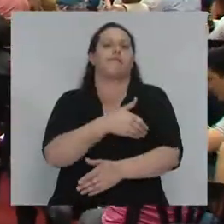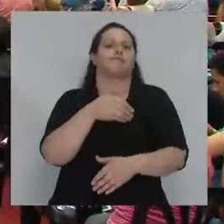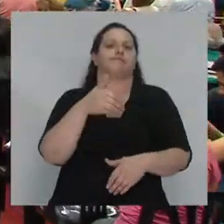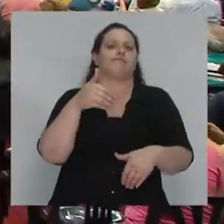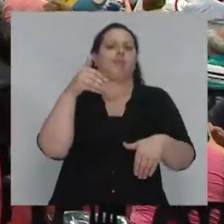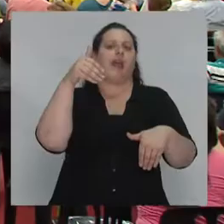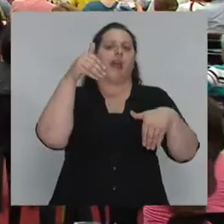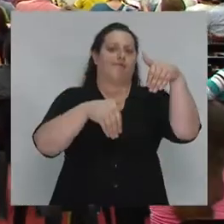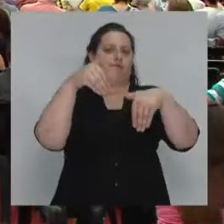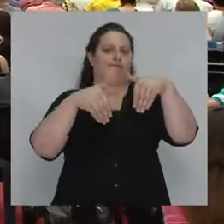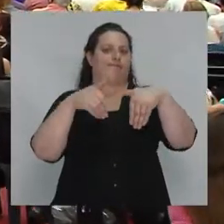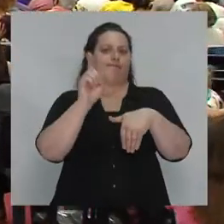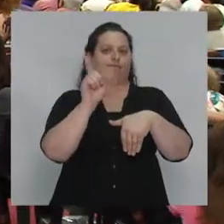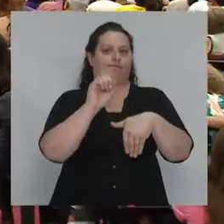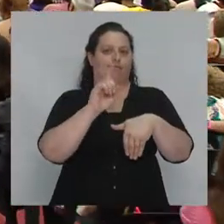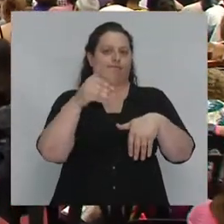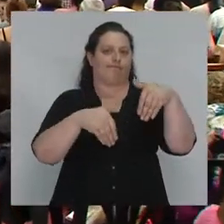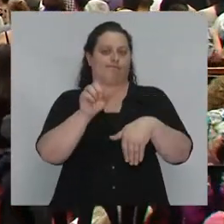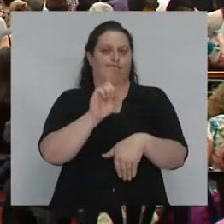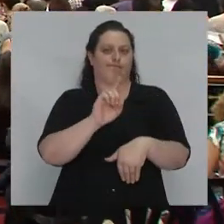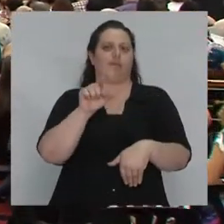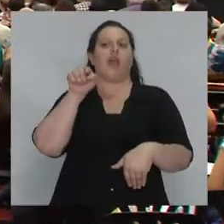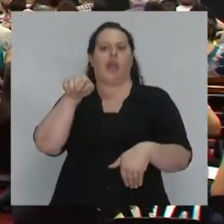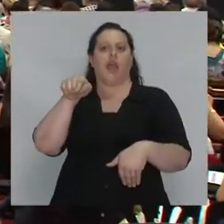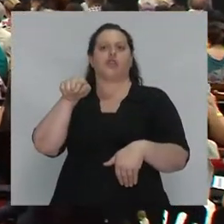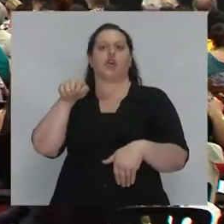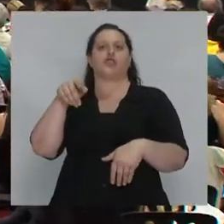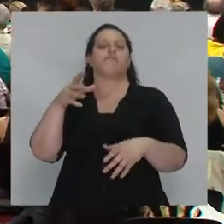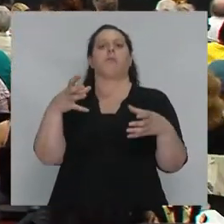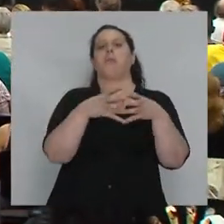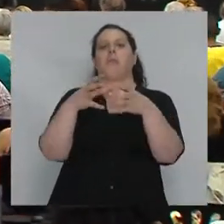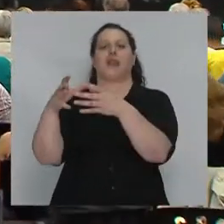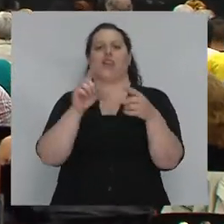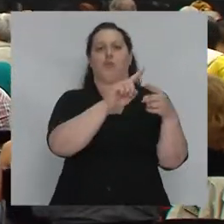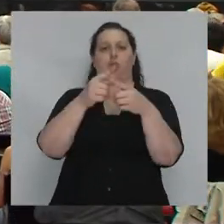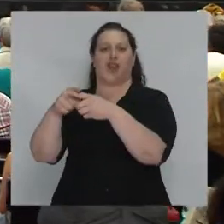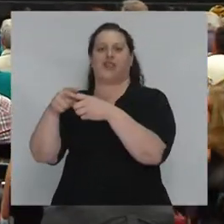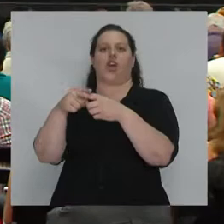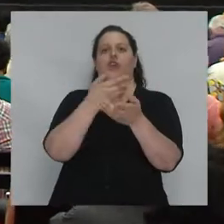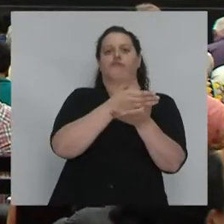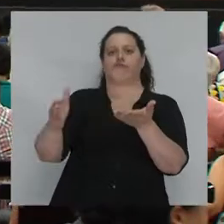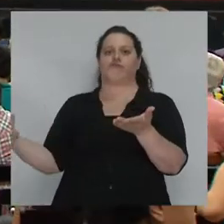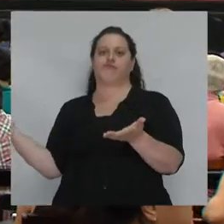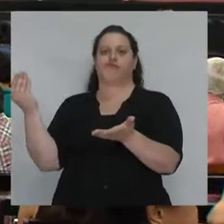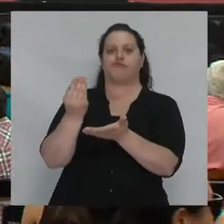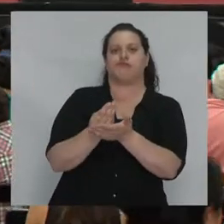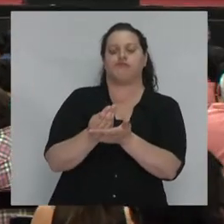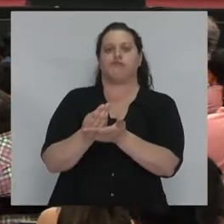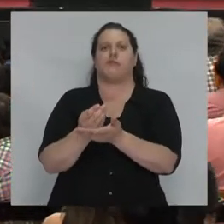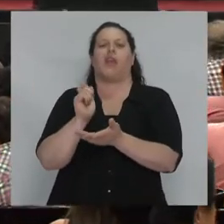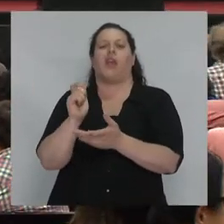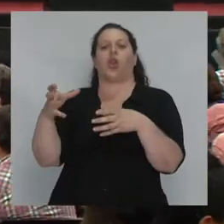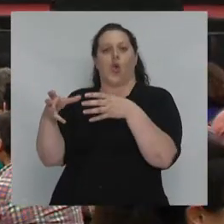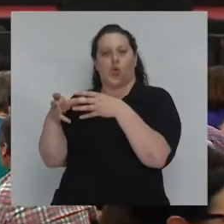están representando a los partidos, que están sustituyendo a los partidos políticos. Estoy hablando de